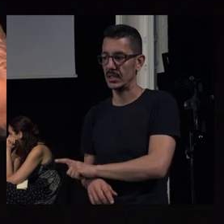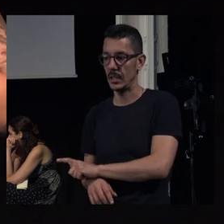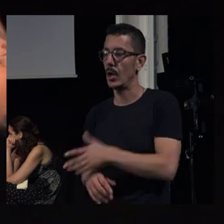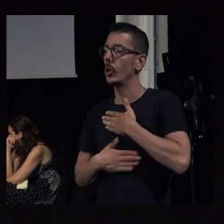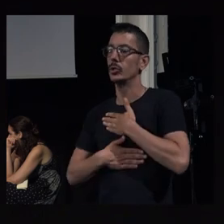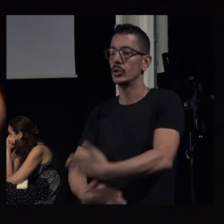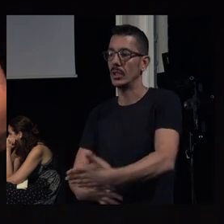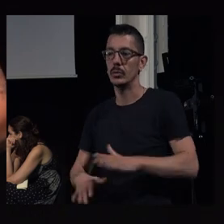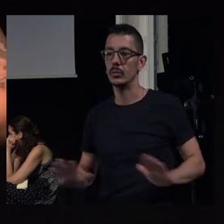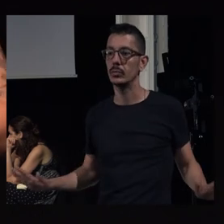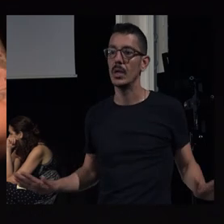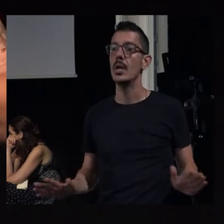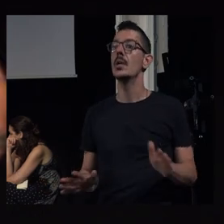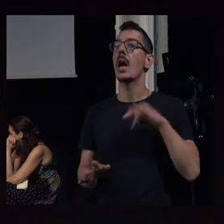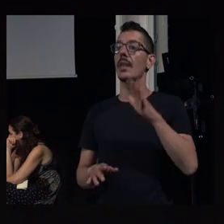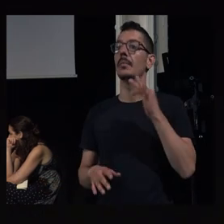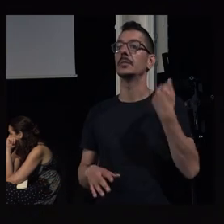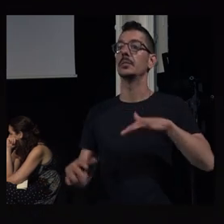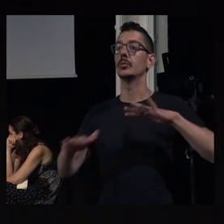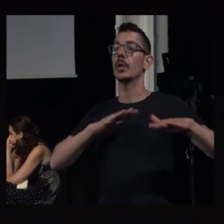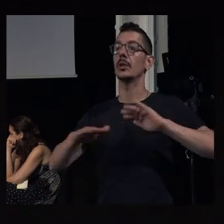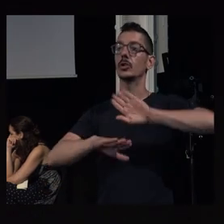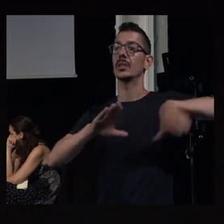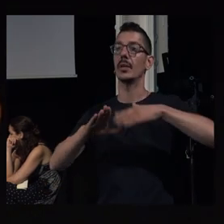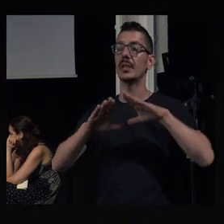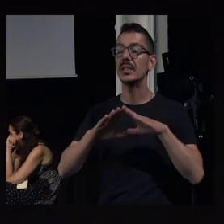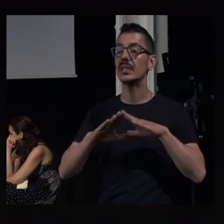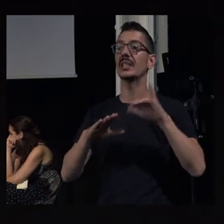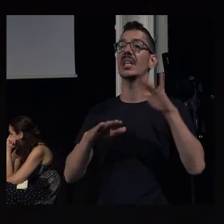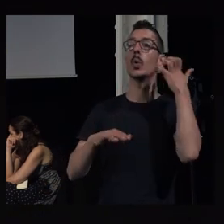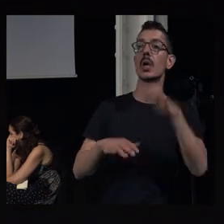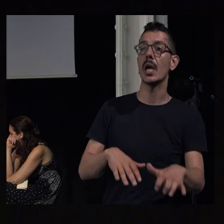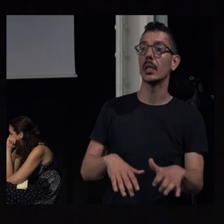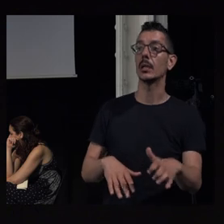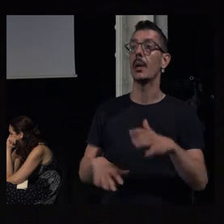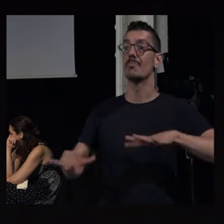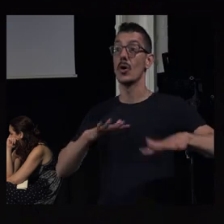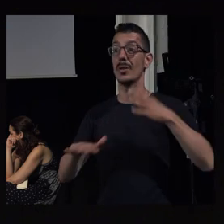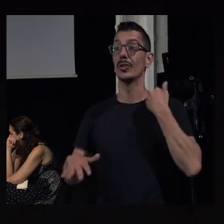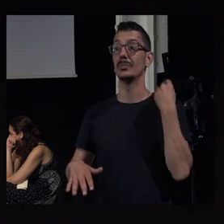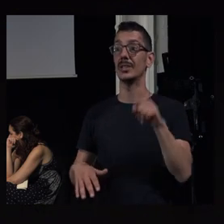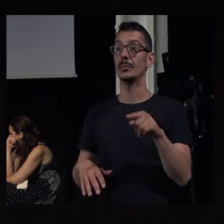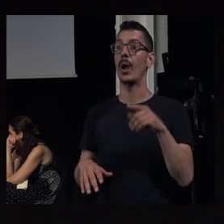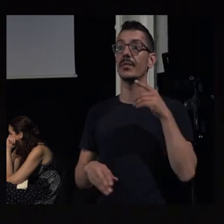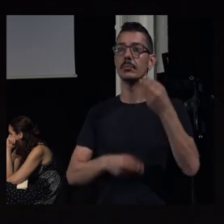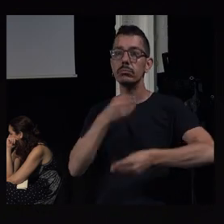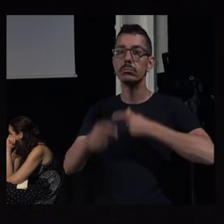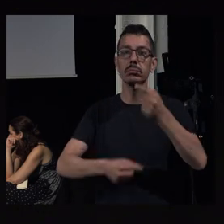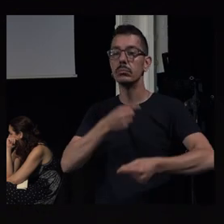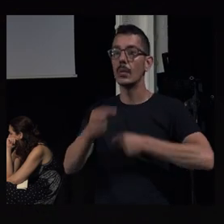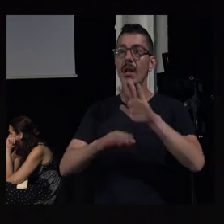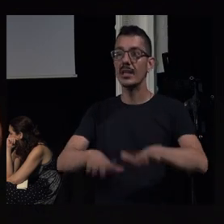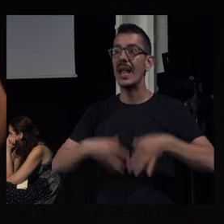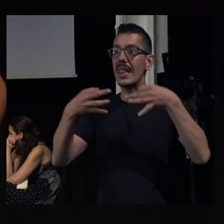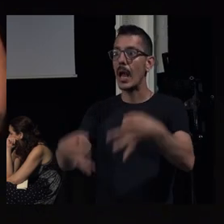está habiendo un devenir dentro de los propios movimientos transfeministas y queer, donde estamos llegando a políticas tan identitarias